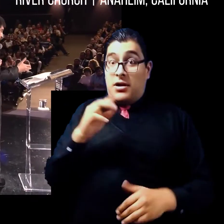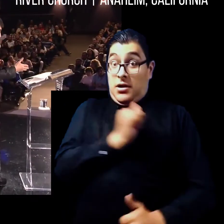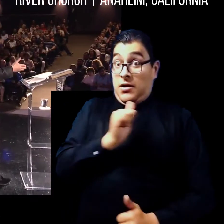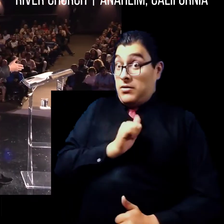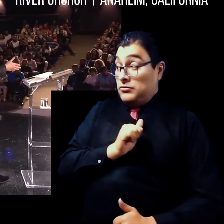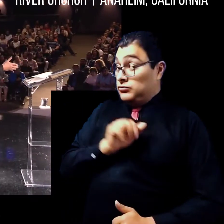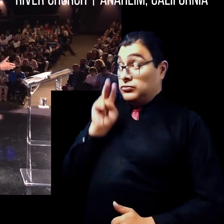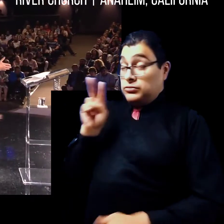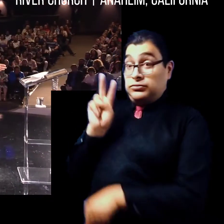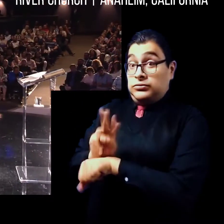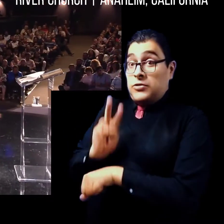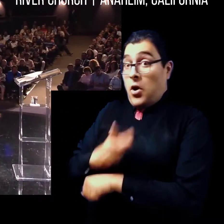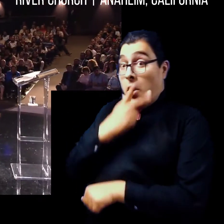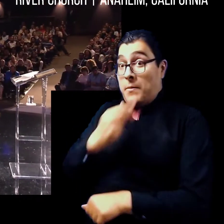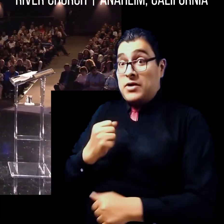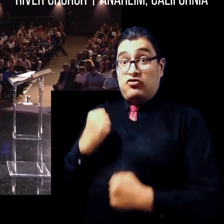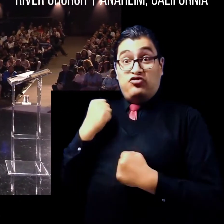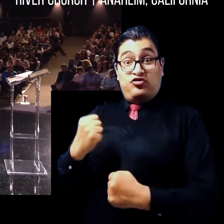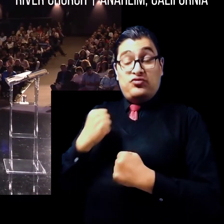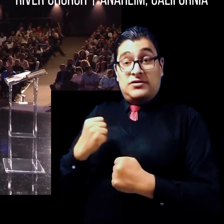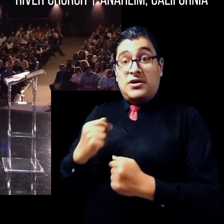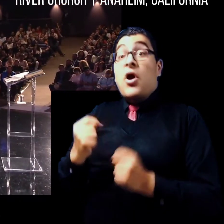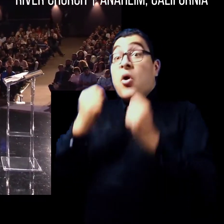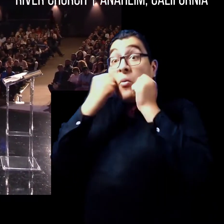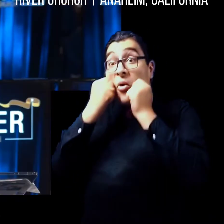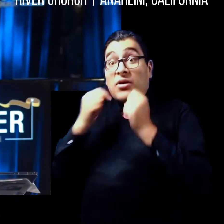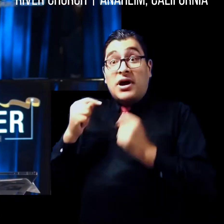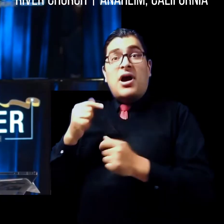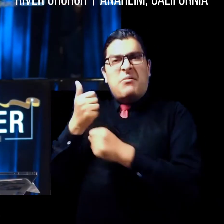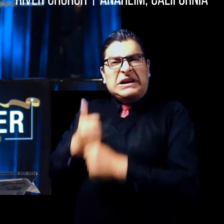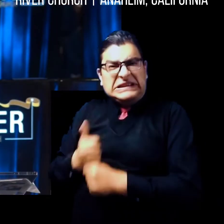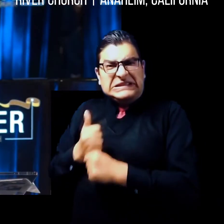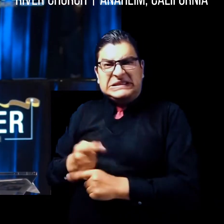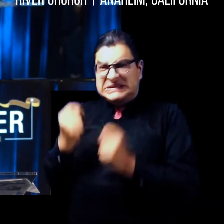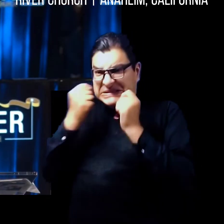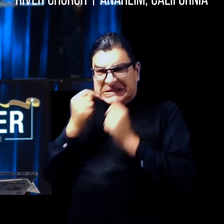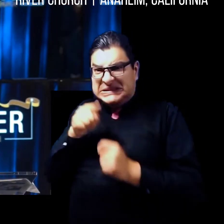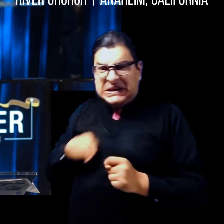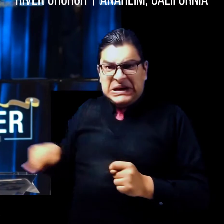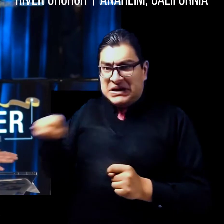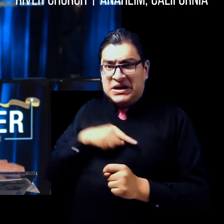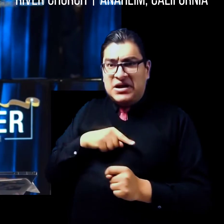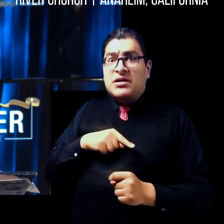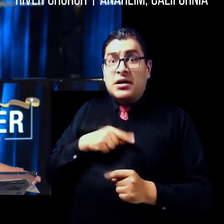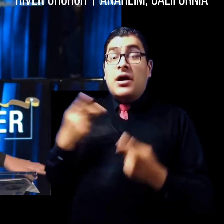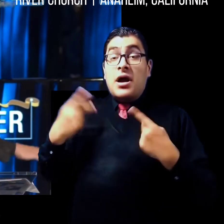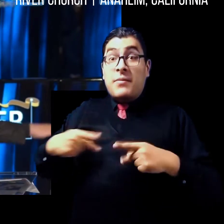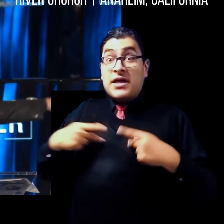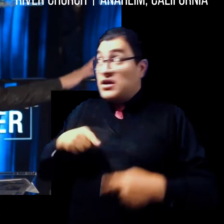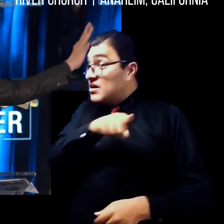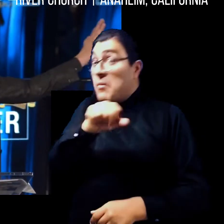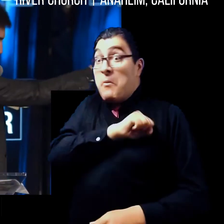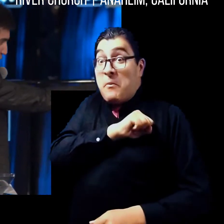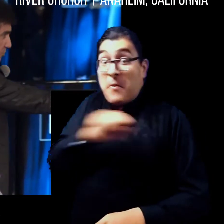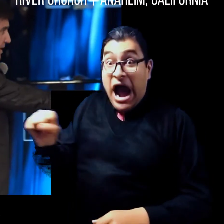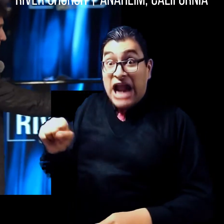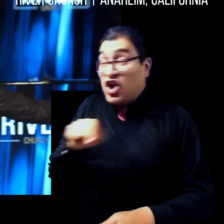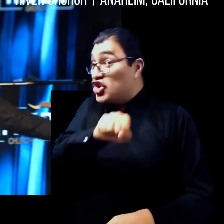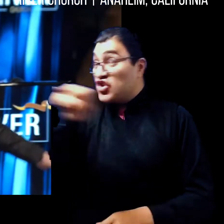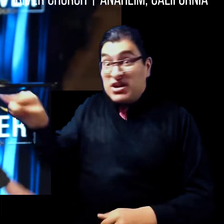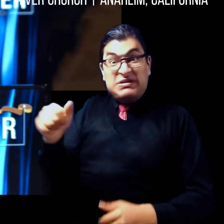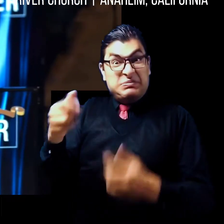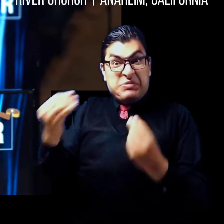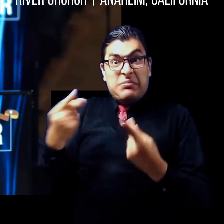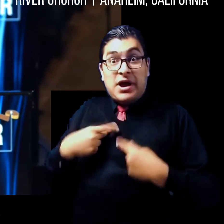duros que en contra de sus instintos más arraigados no se mueven de allí porque escucharon a dos